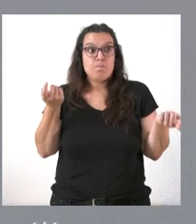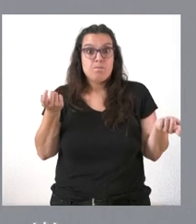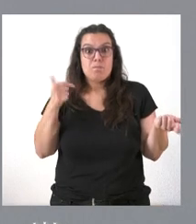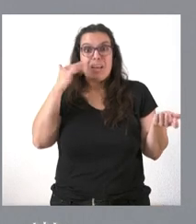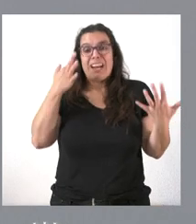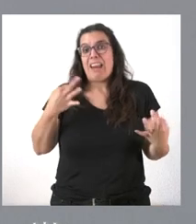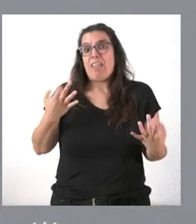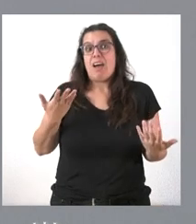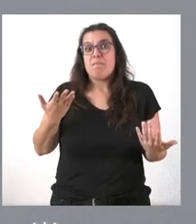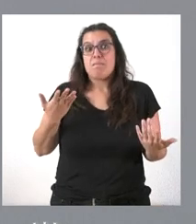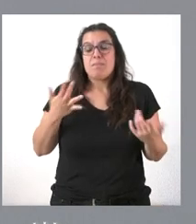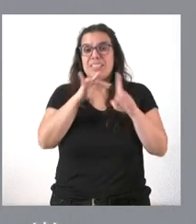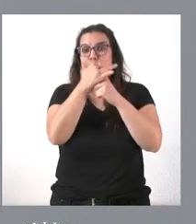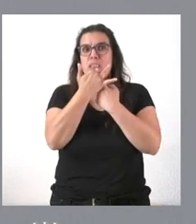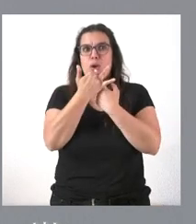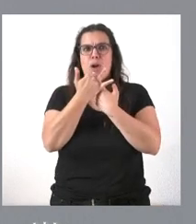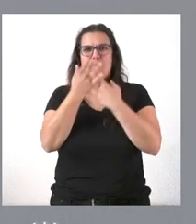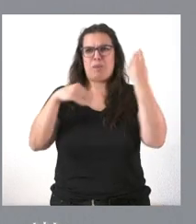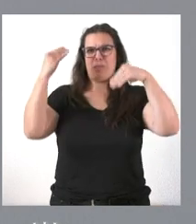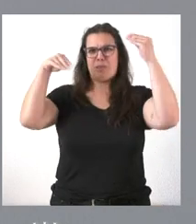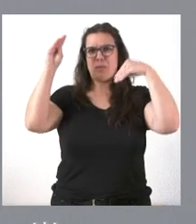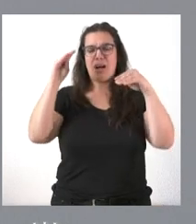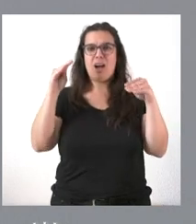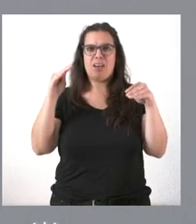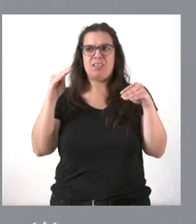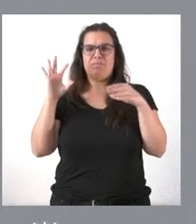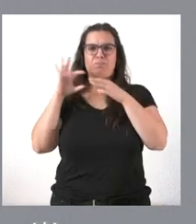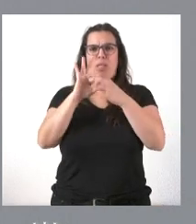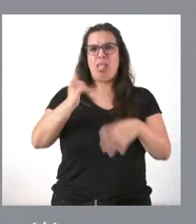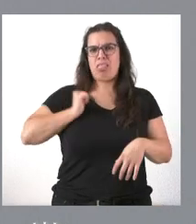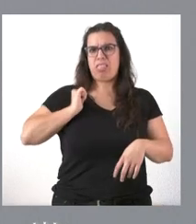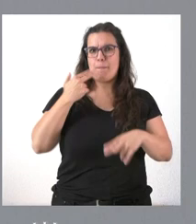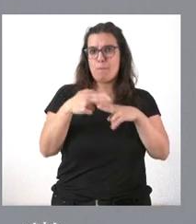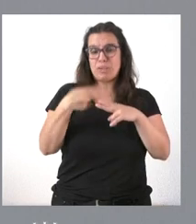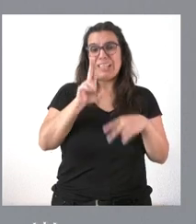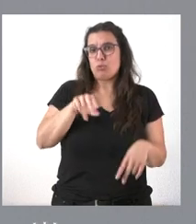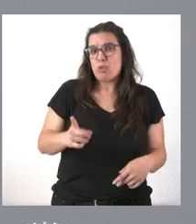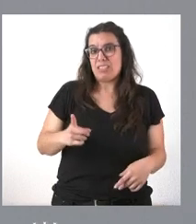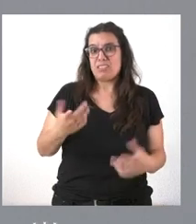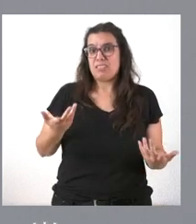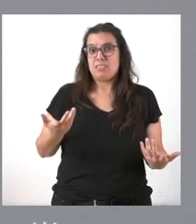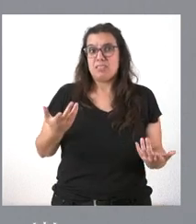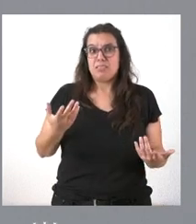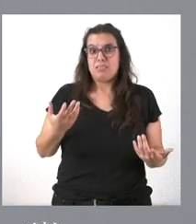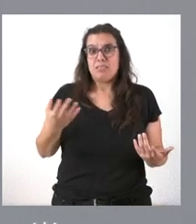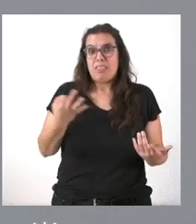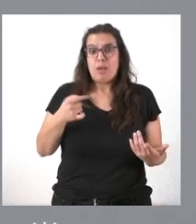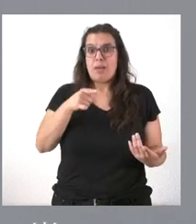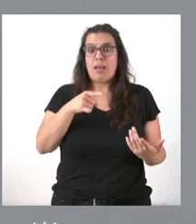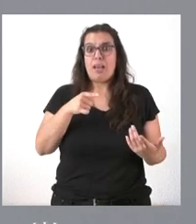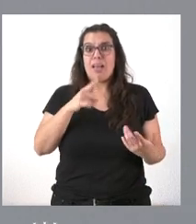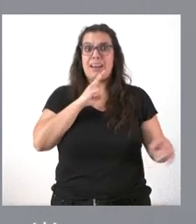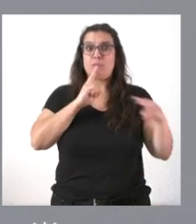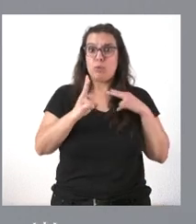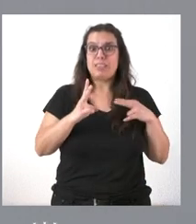este debate una crítica política y yo creo que la respuesta no tiene que ser política tiene que ser